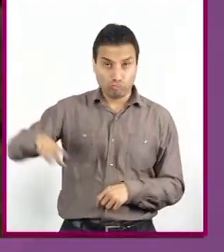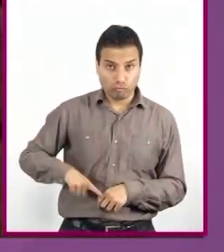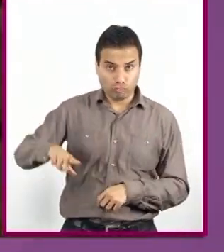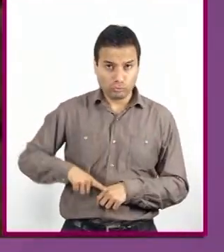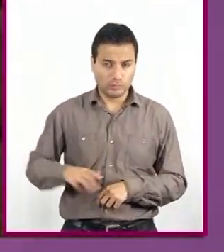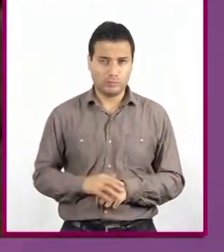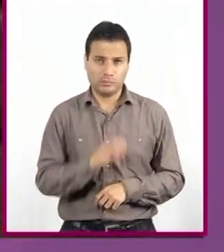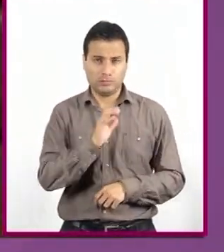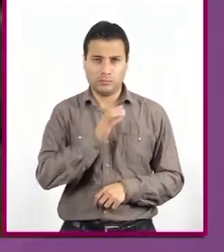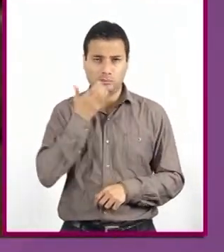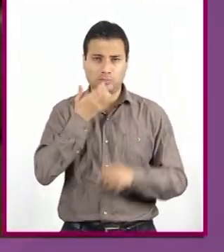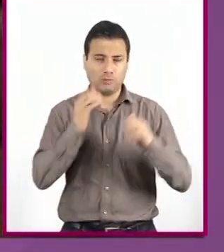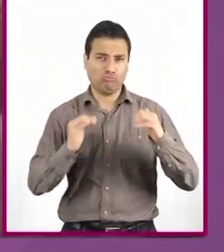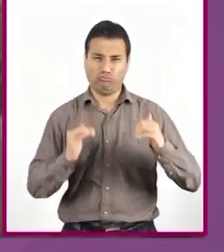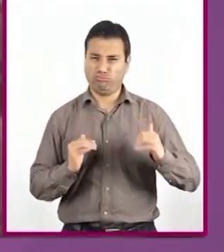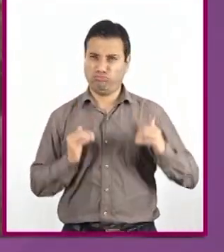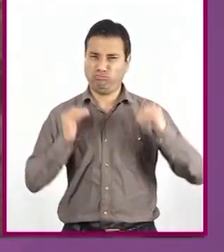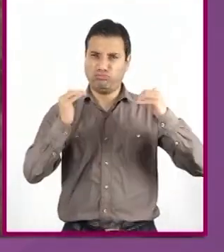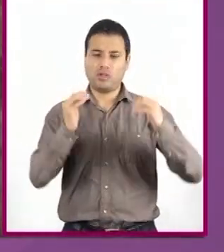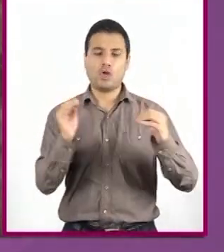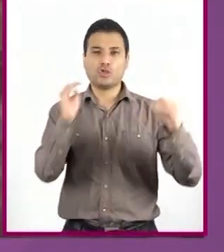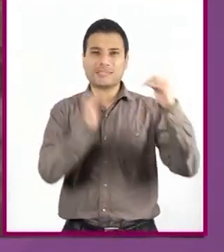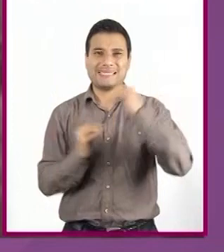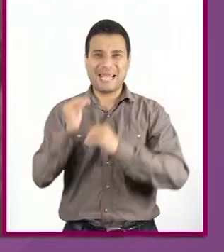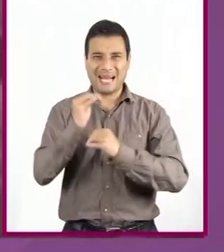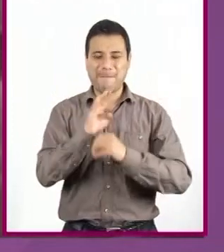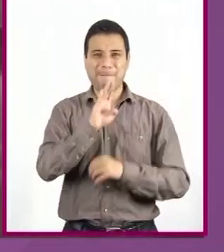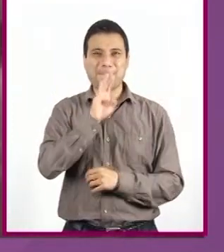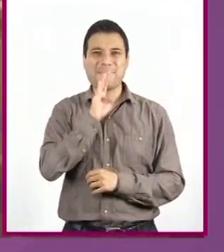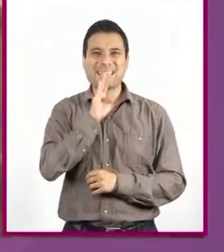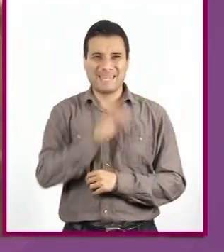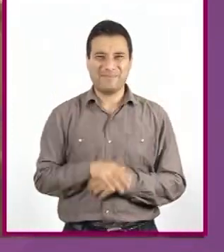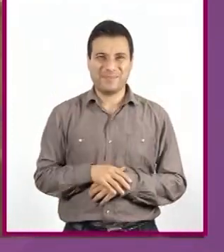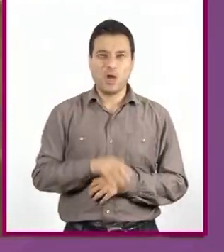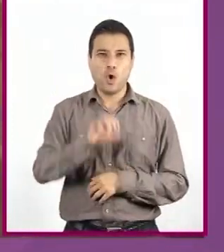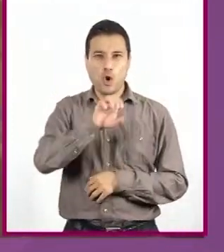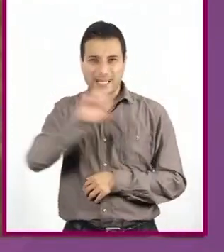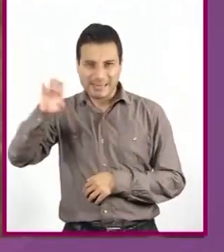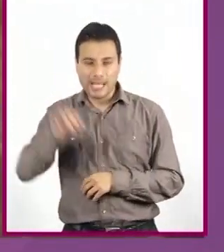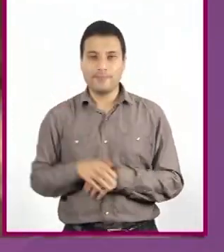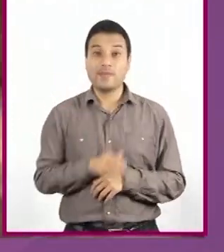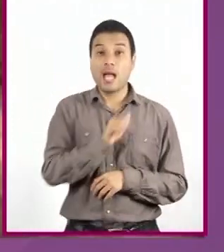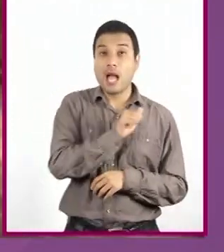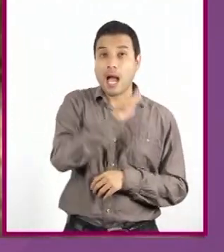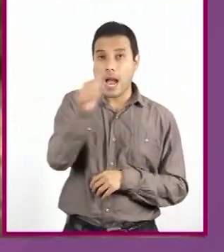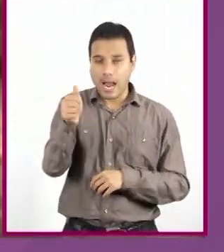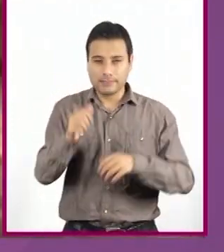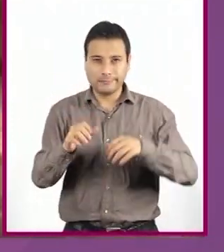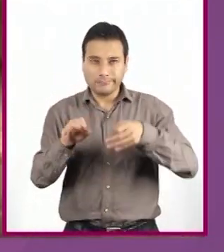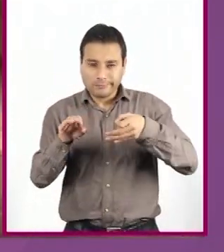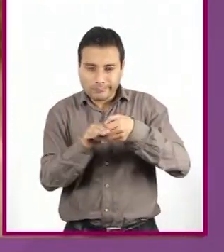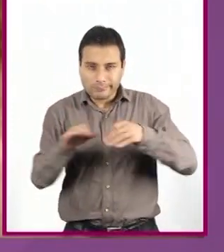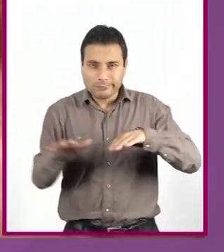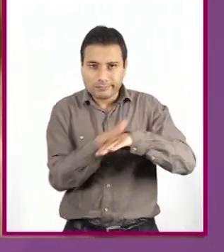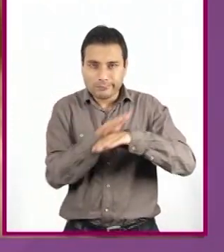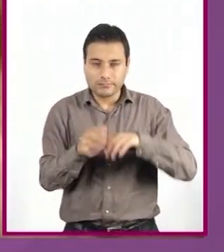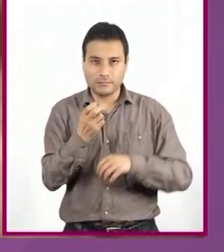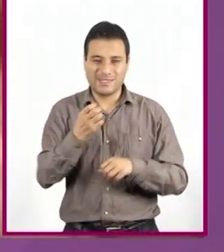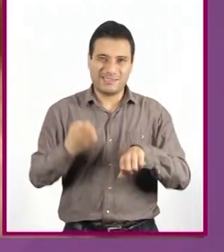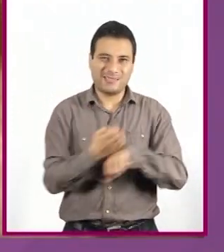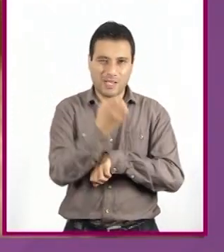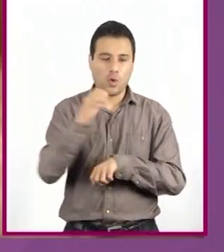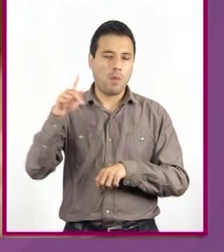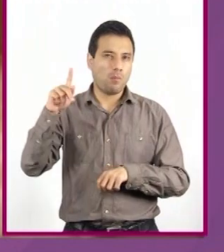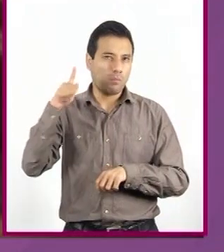su supremacía desde la Sierra Madre Oriental hasta las costas del Golfo de México, que ahora son los estados de